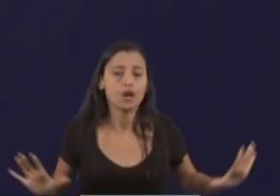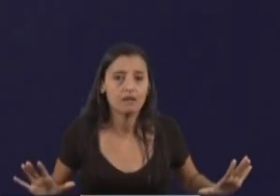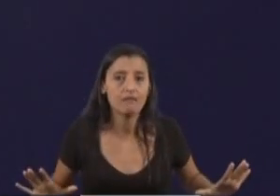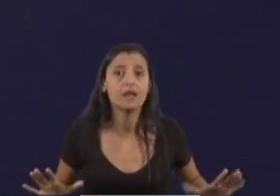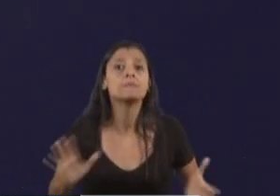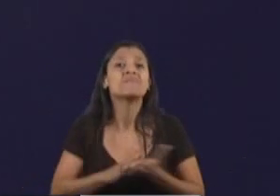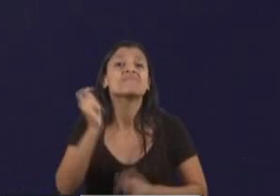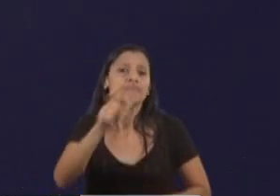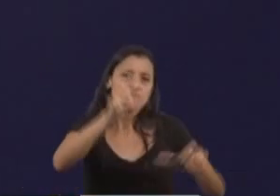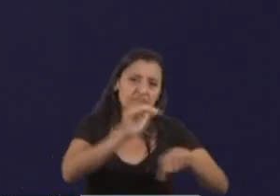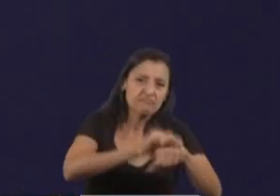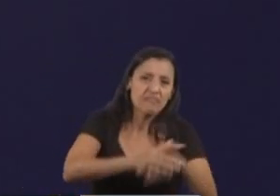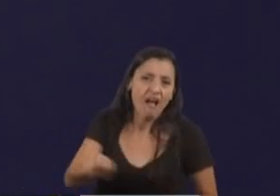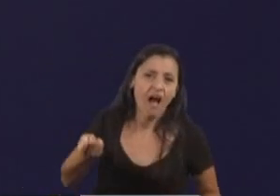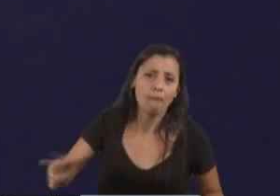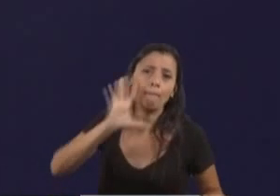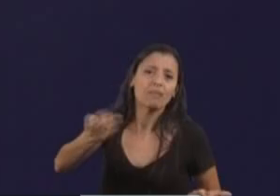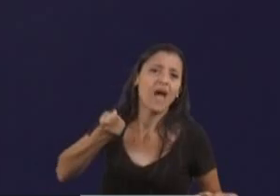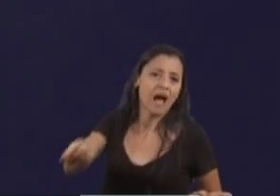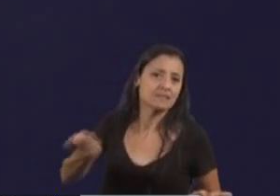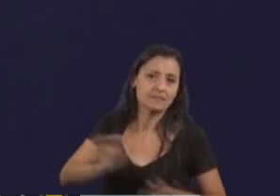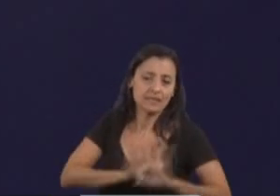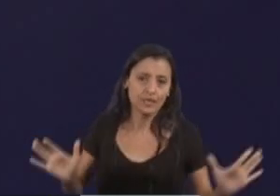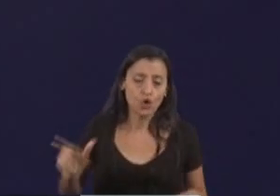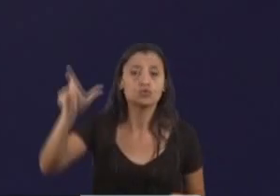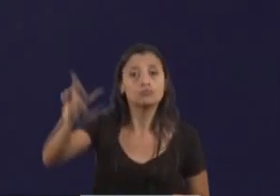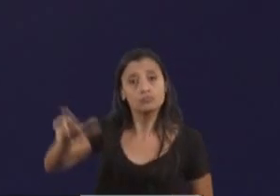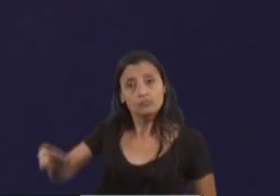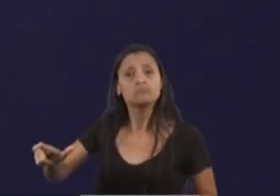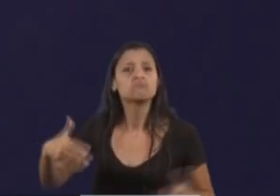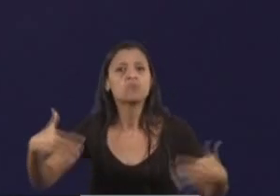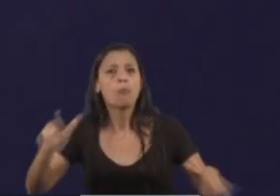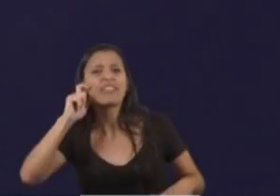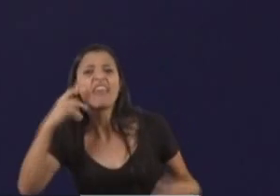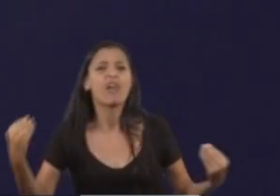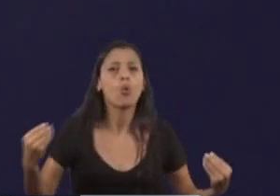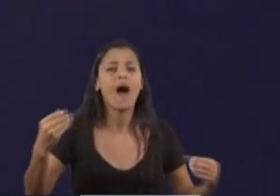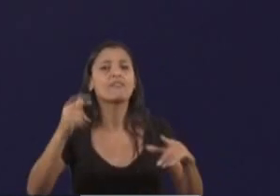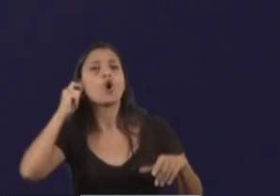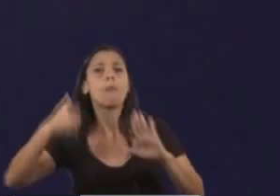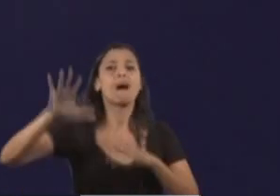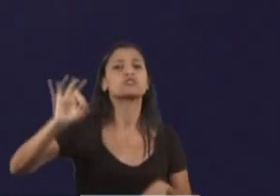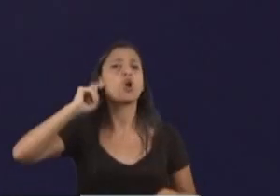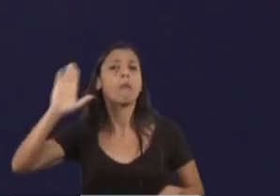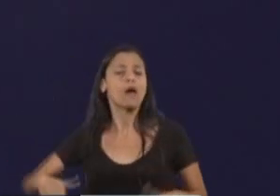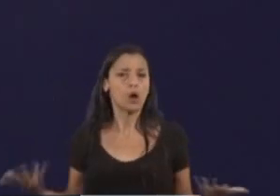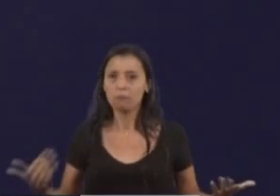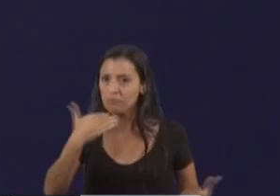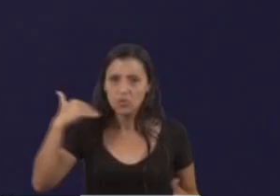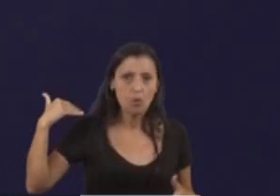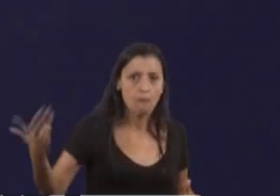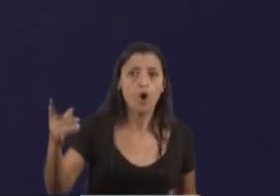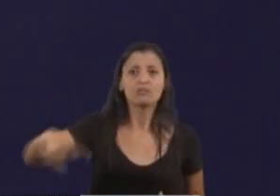de asesinos que, independientemente de su minoría de edad o de no haber cumplido la mayoría de edad,